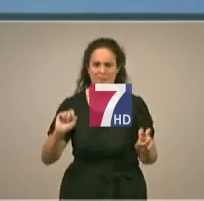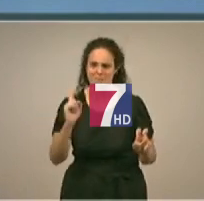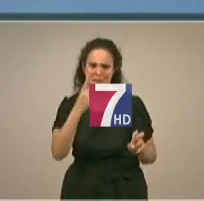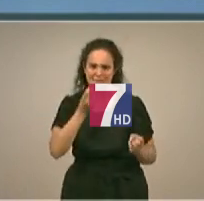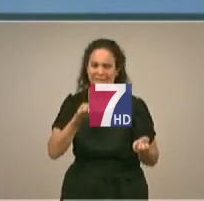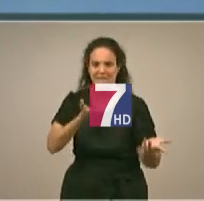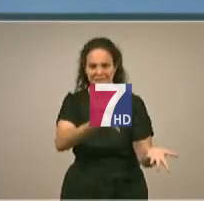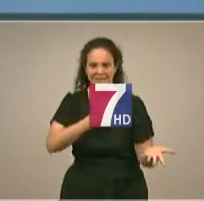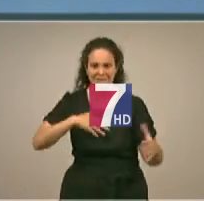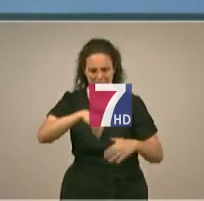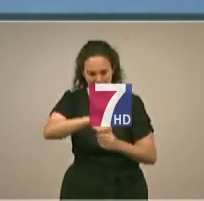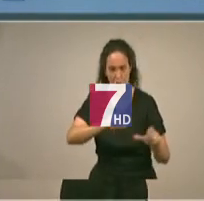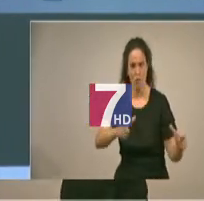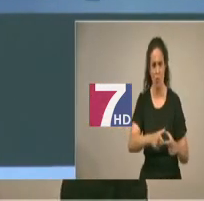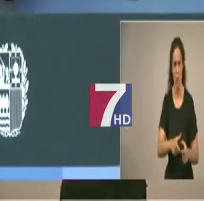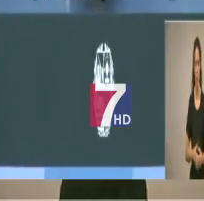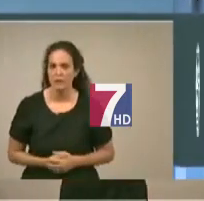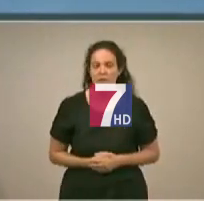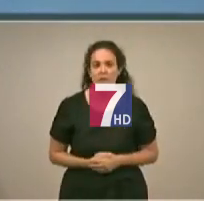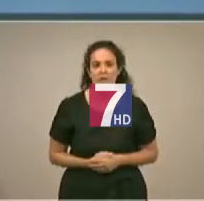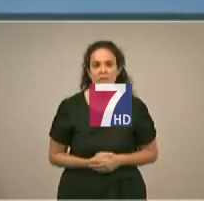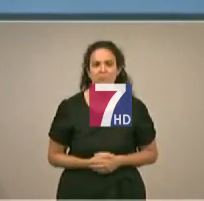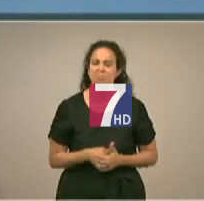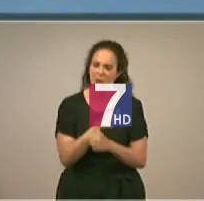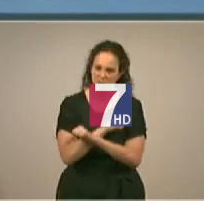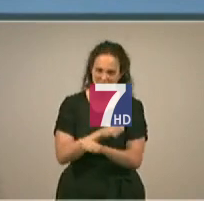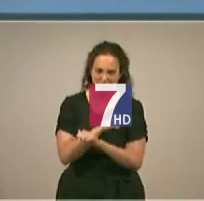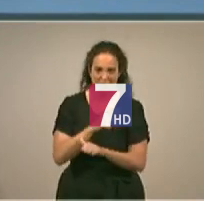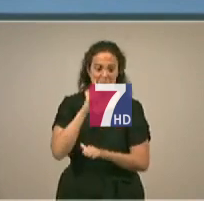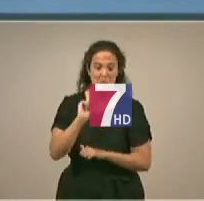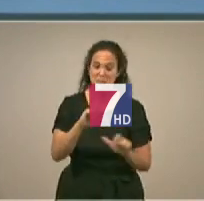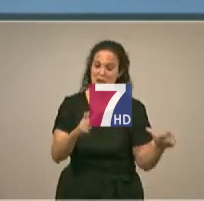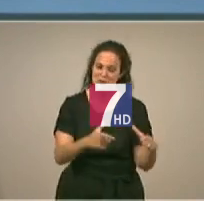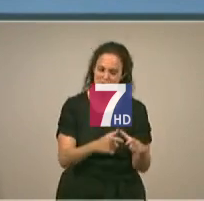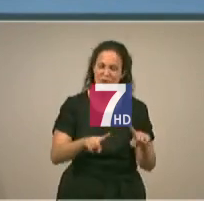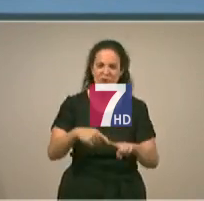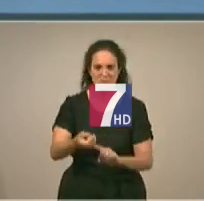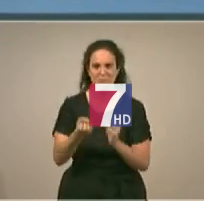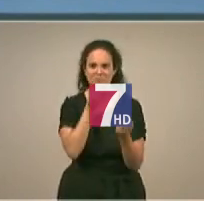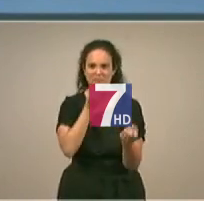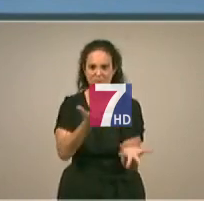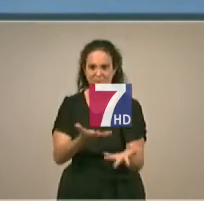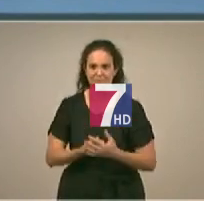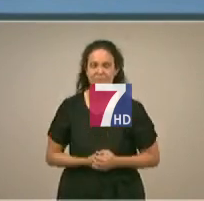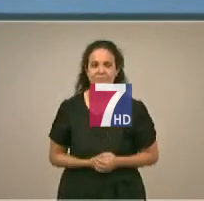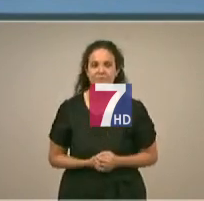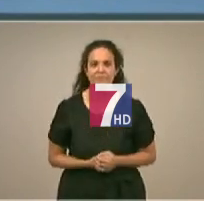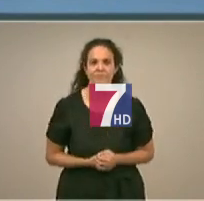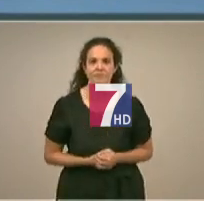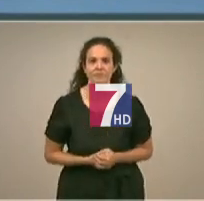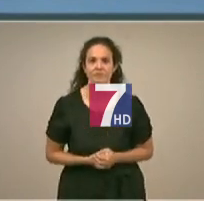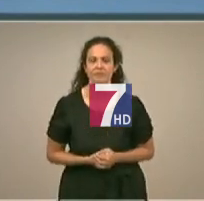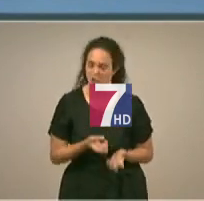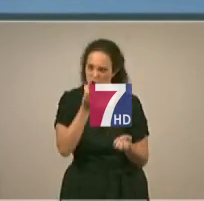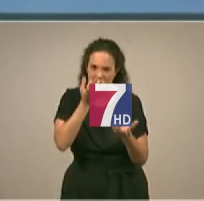trasladar en esa reunión vamos a esperar a mantener la reunión con el Ministerio y